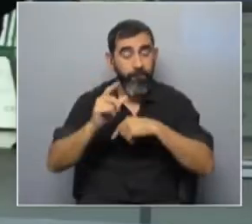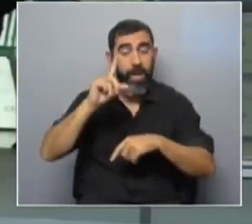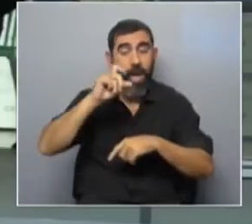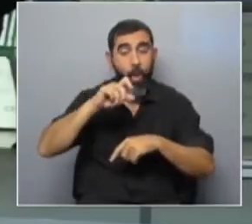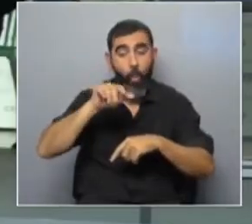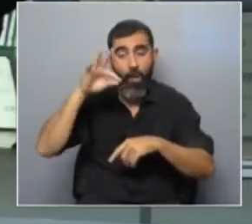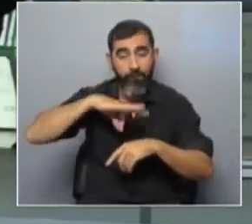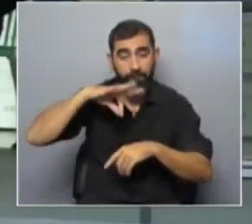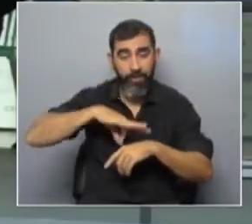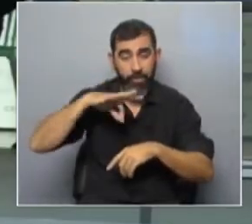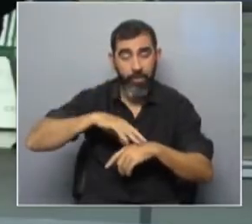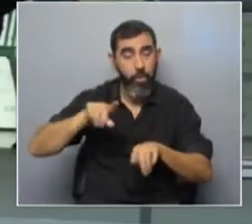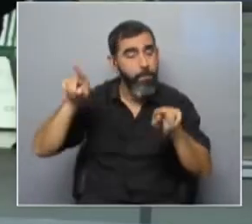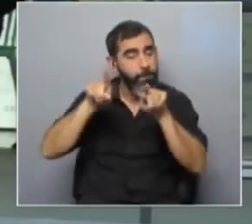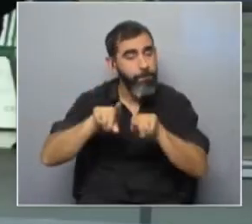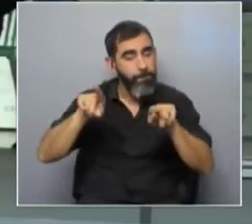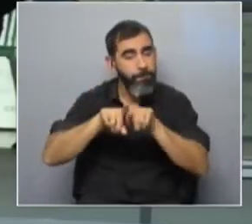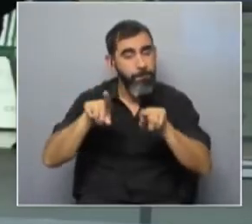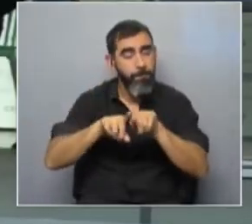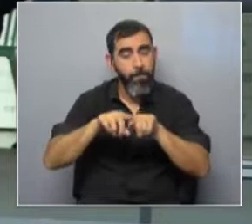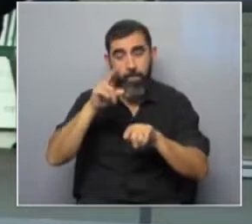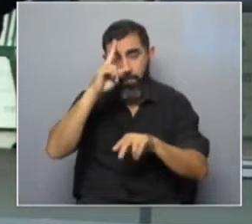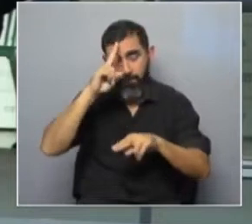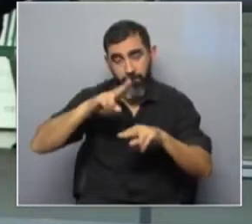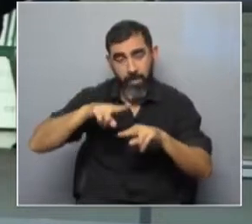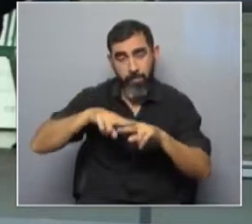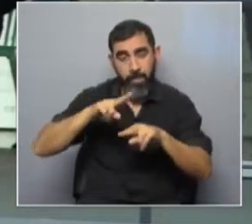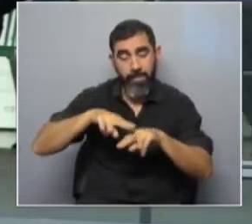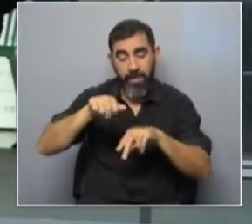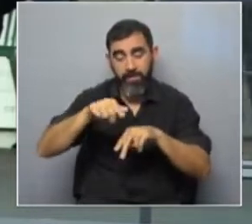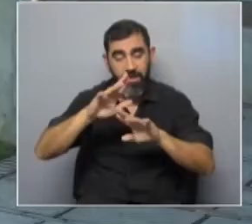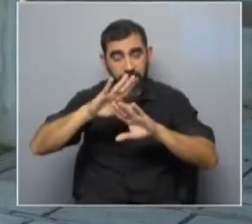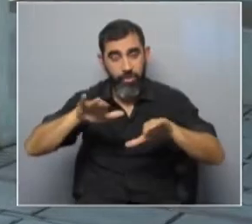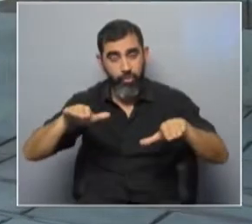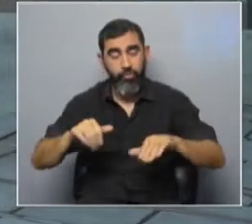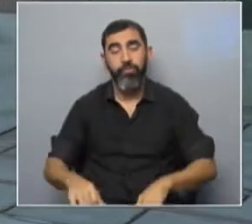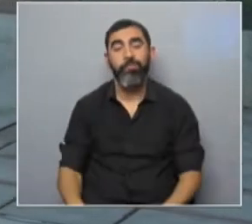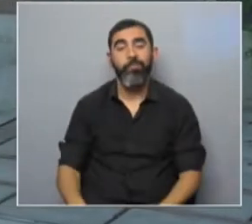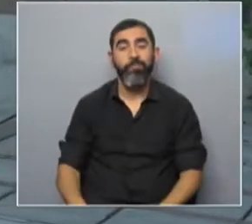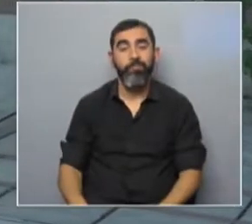residual, después es lo que estamos viendo a nivel clínico en los brotes de esta enfermedad.